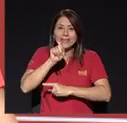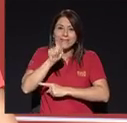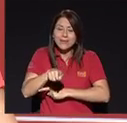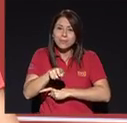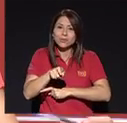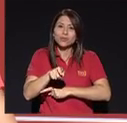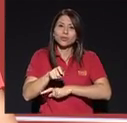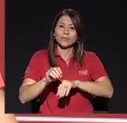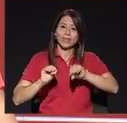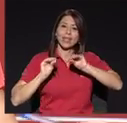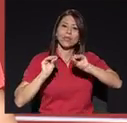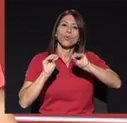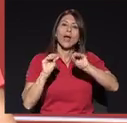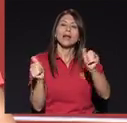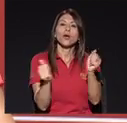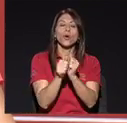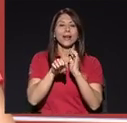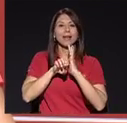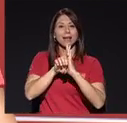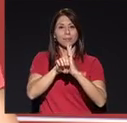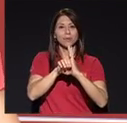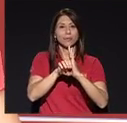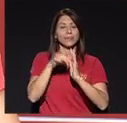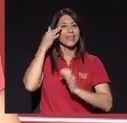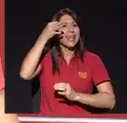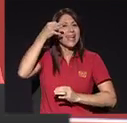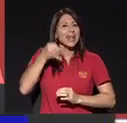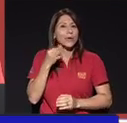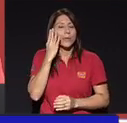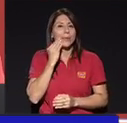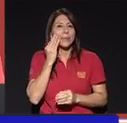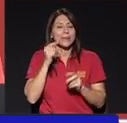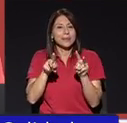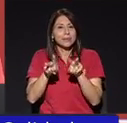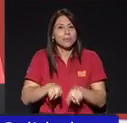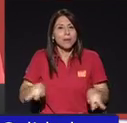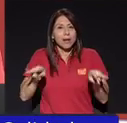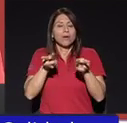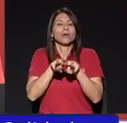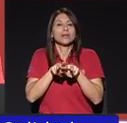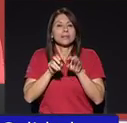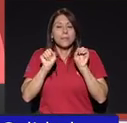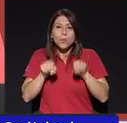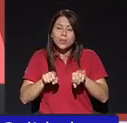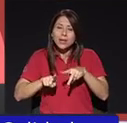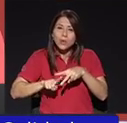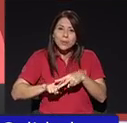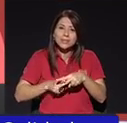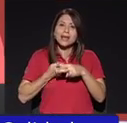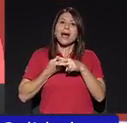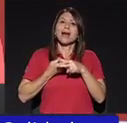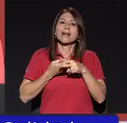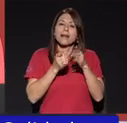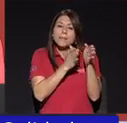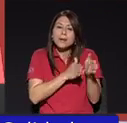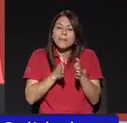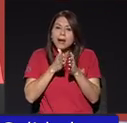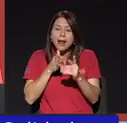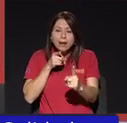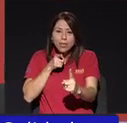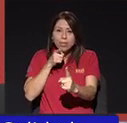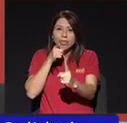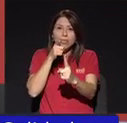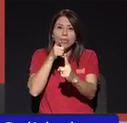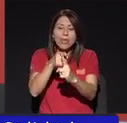que educar con el ejemplo. Creo que la vivencia, los valores es lo que podría comenzar a allanar el camino